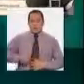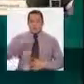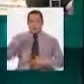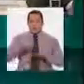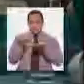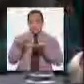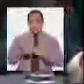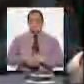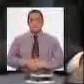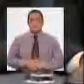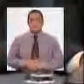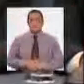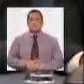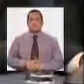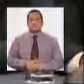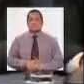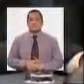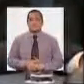del gabinete.